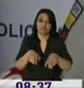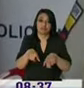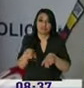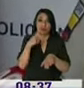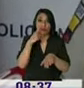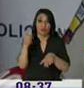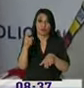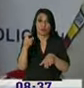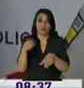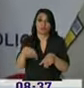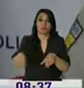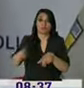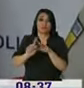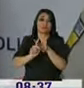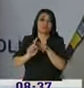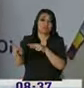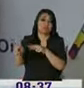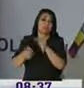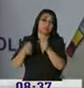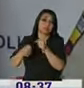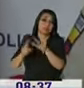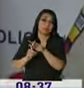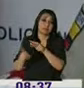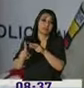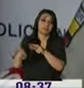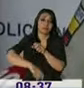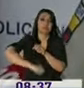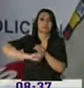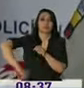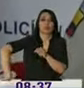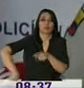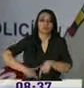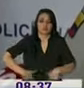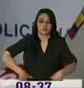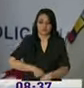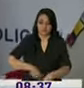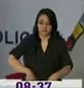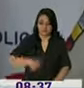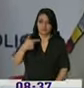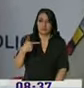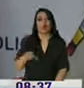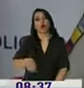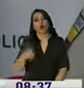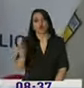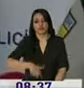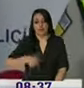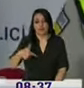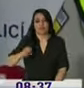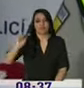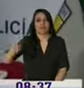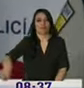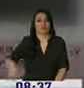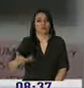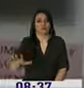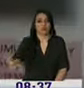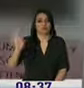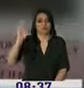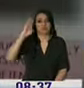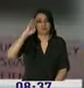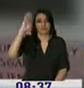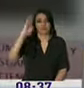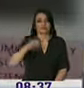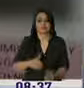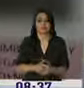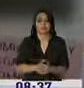vehículo en precipitada carrera botando un canguro donde se encontraba otra arma de fuego. Según las